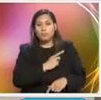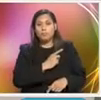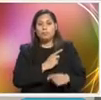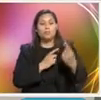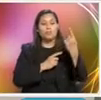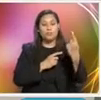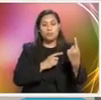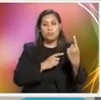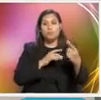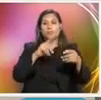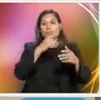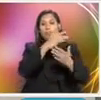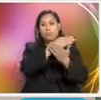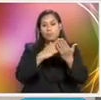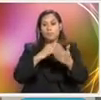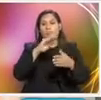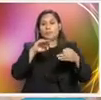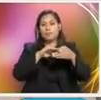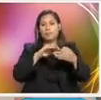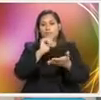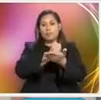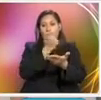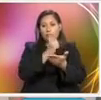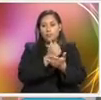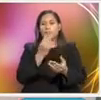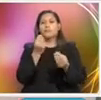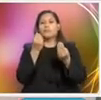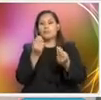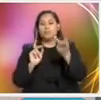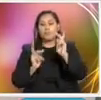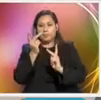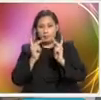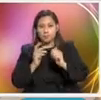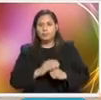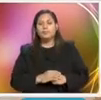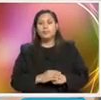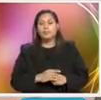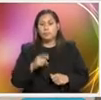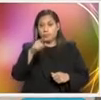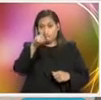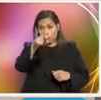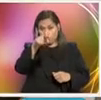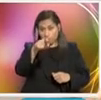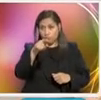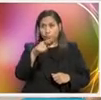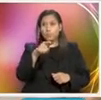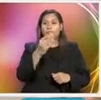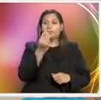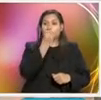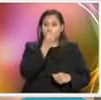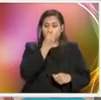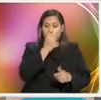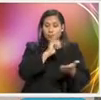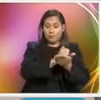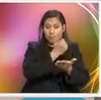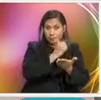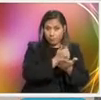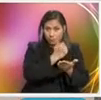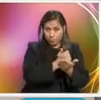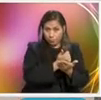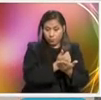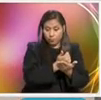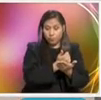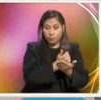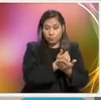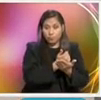que sería media taza de arroz y muchísimas verduras, ¿ok? Entonces, si ustedes, en vez de comerse media taza de arroz, lo acompañan